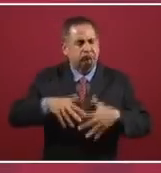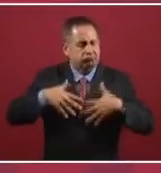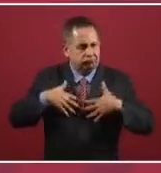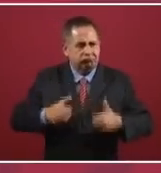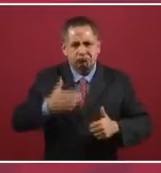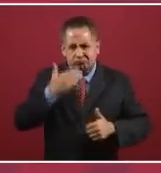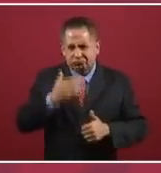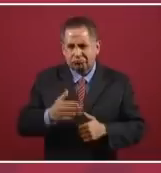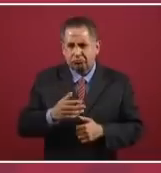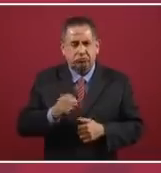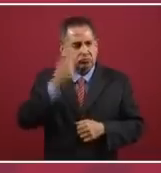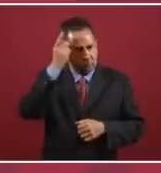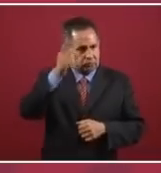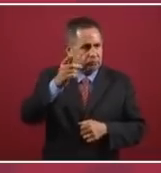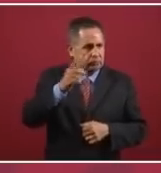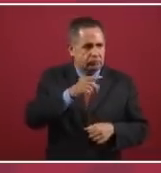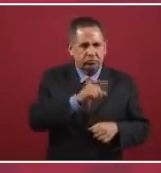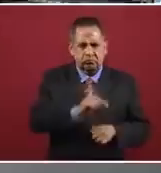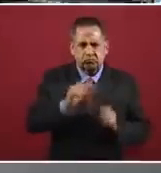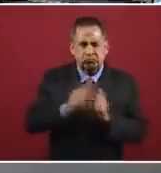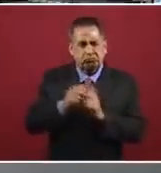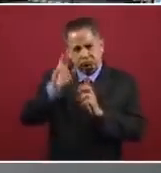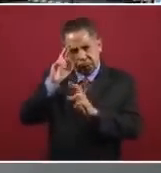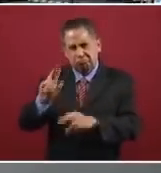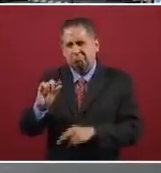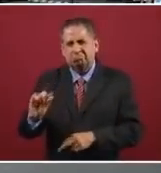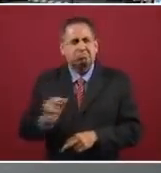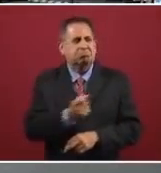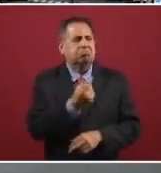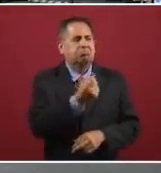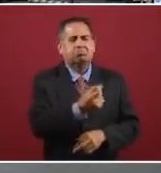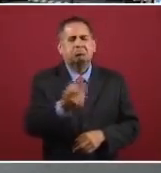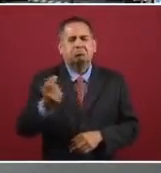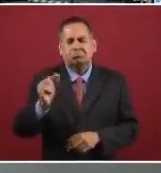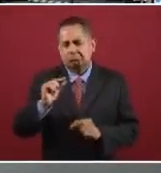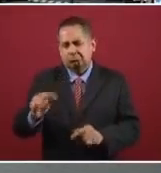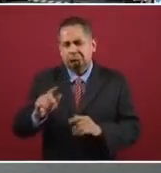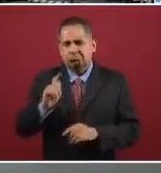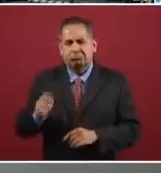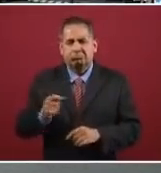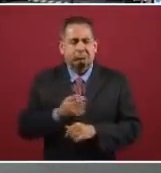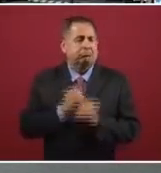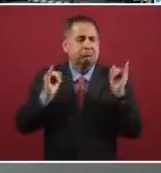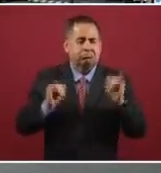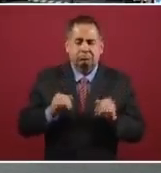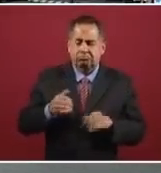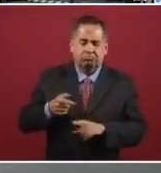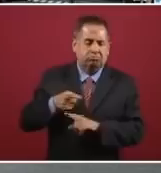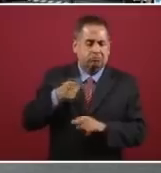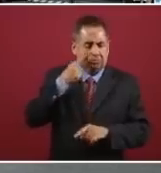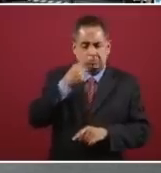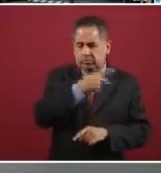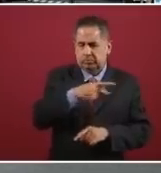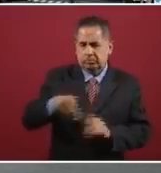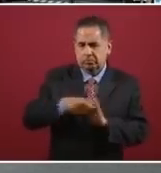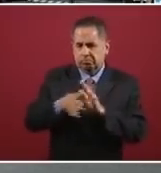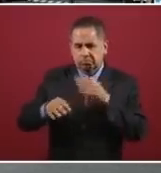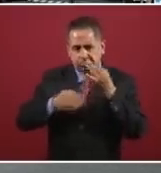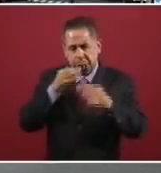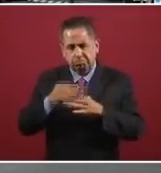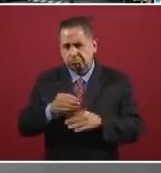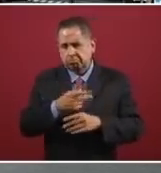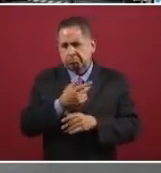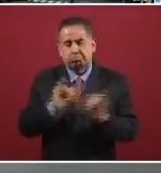medios o dueños de medios que respetan la independencia de los periodistas,